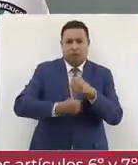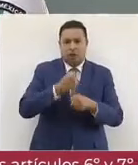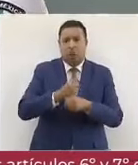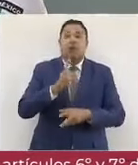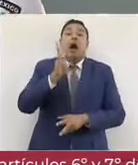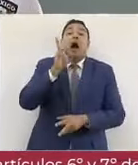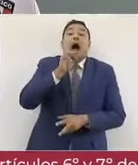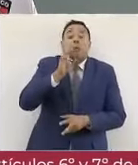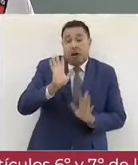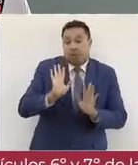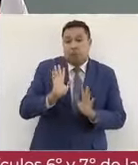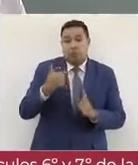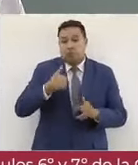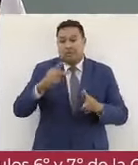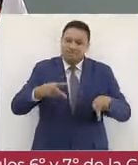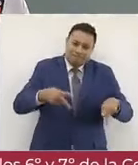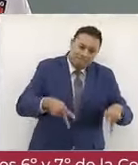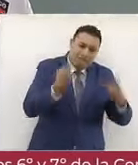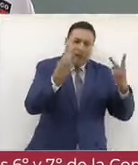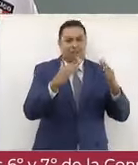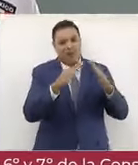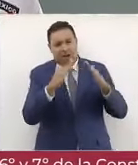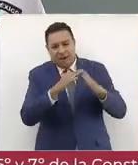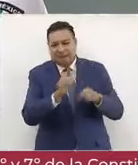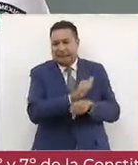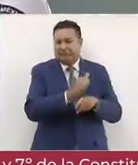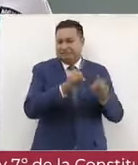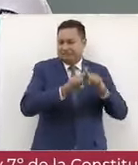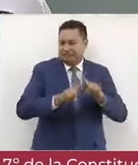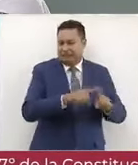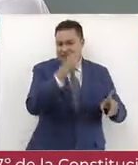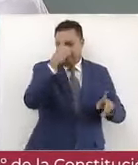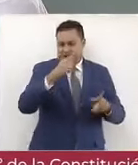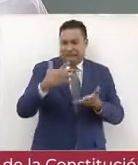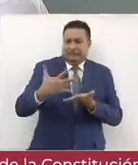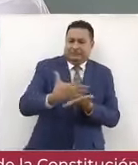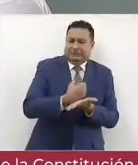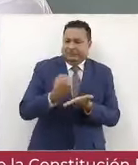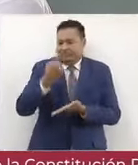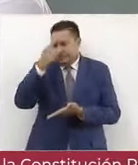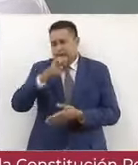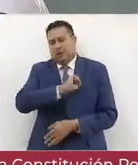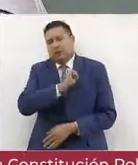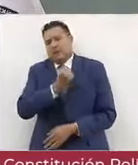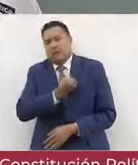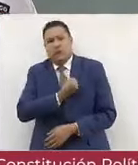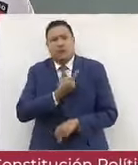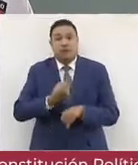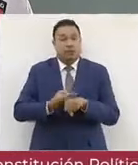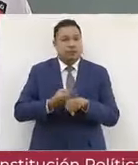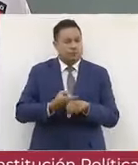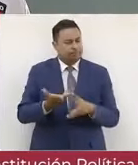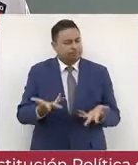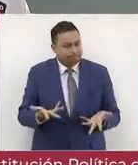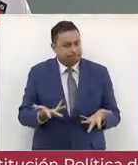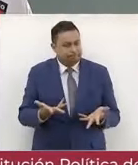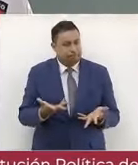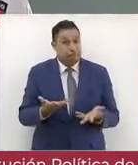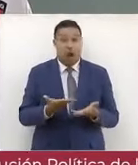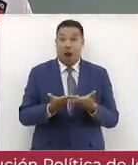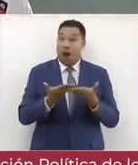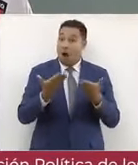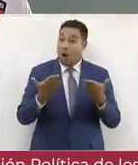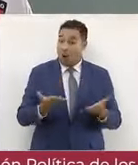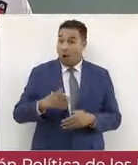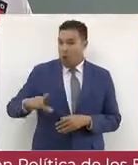suerte, de tener que vender nuestro patrimonio o pedir prestado para recuperar nuestra salud, se nos hace increíble que finalmente